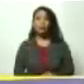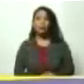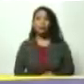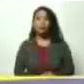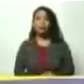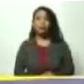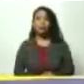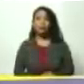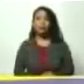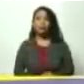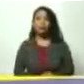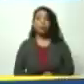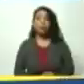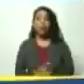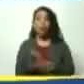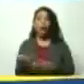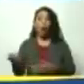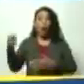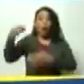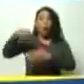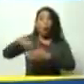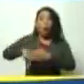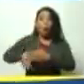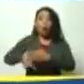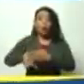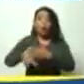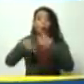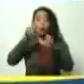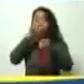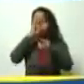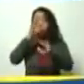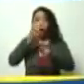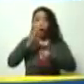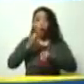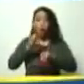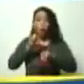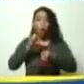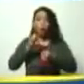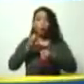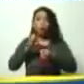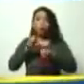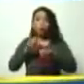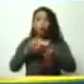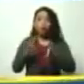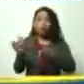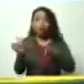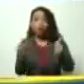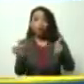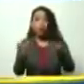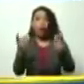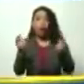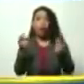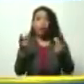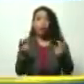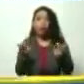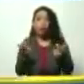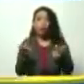entre cuentas bancarias líquidas y activos